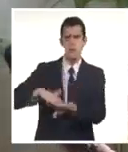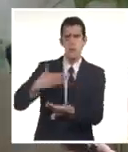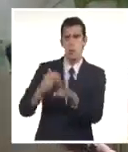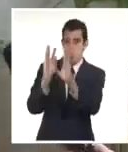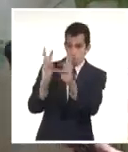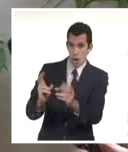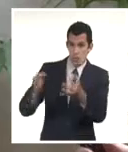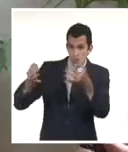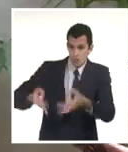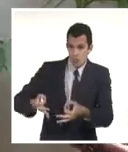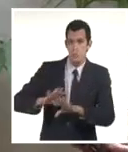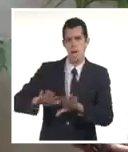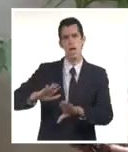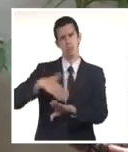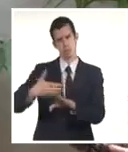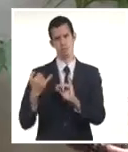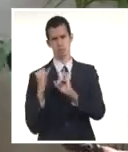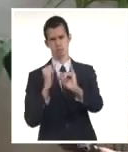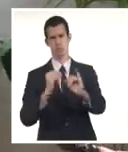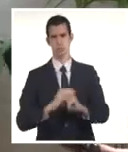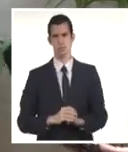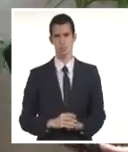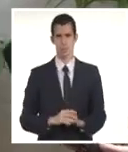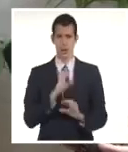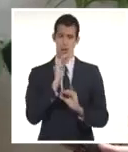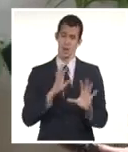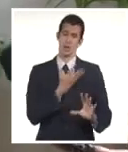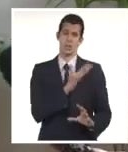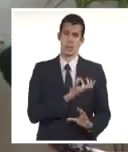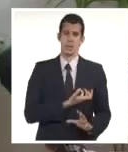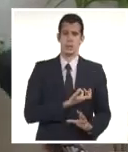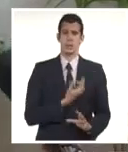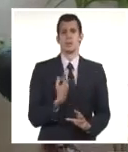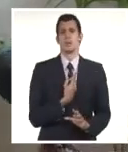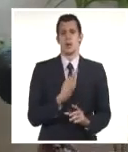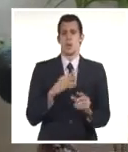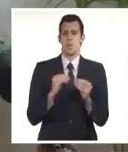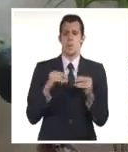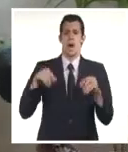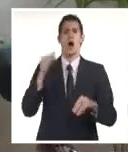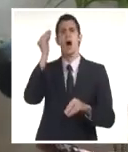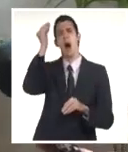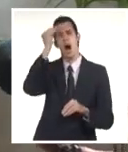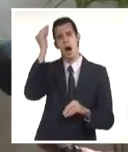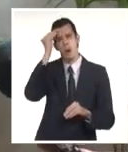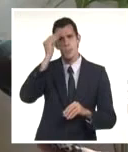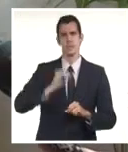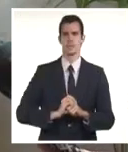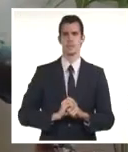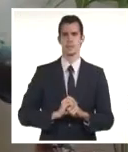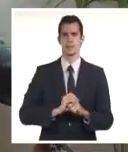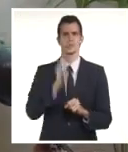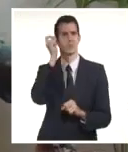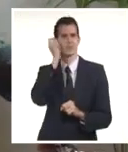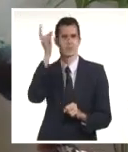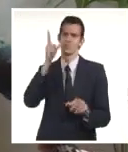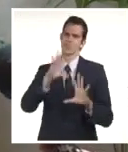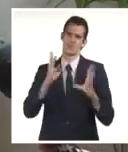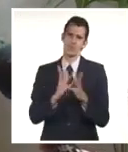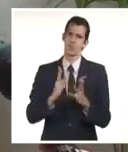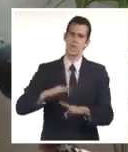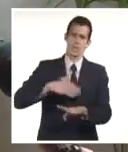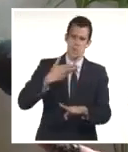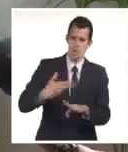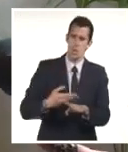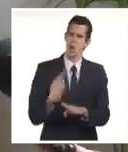lamentable, sacaremos las experiencias, evaluaremos los daños, nos recuperaremos.